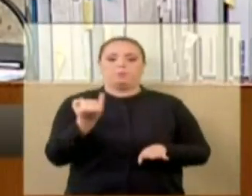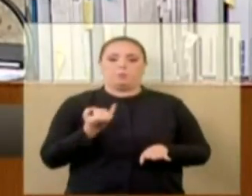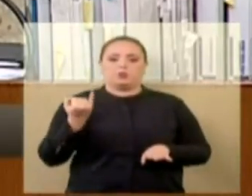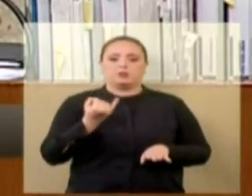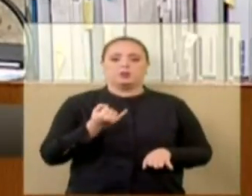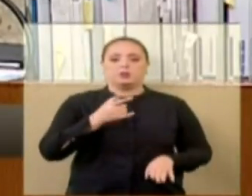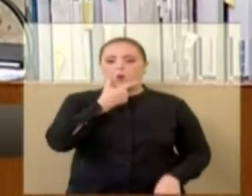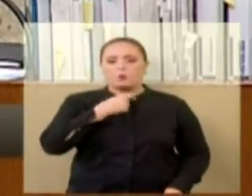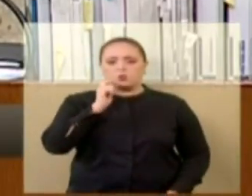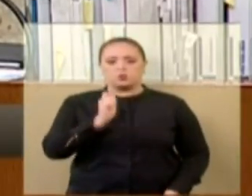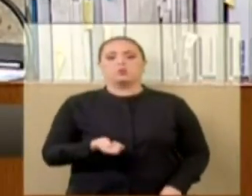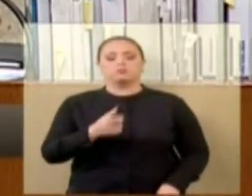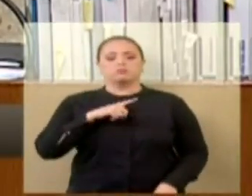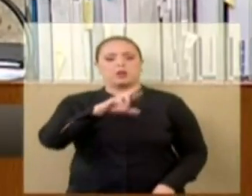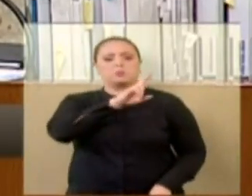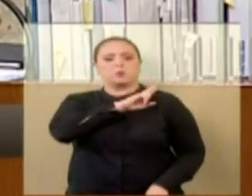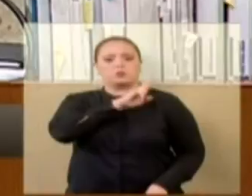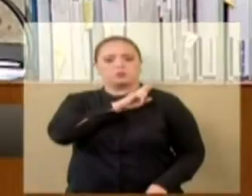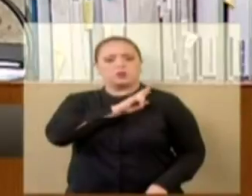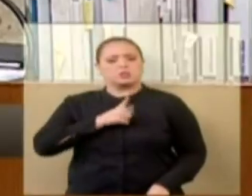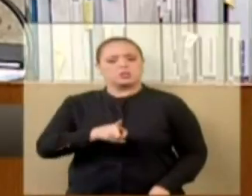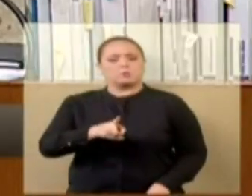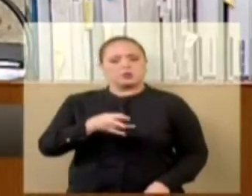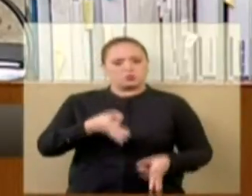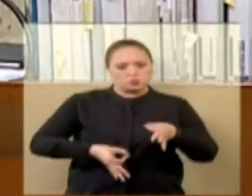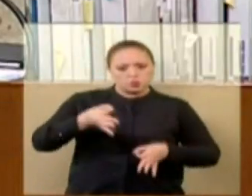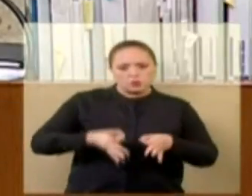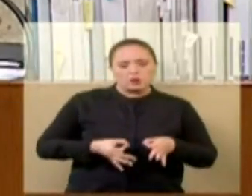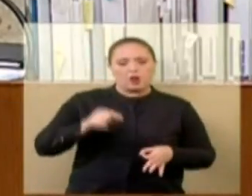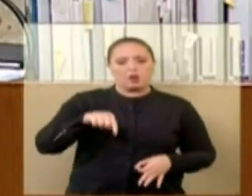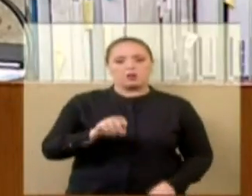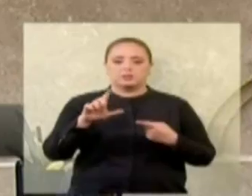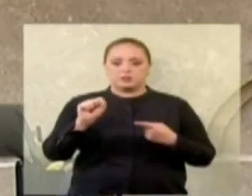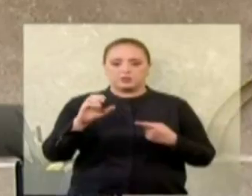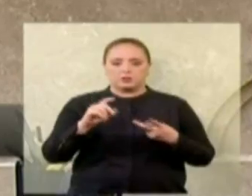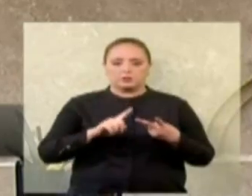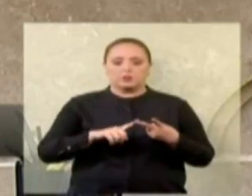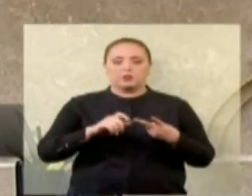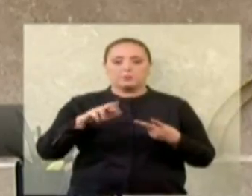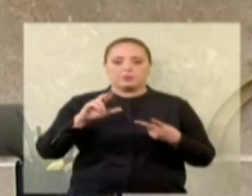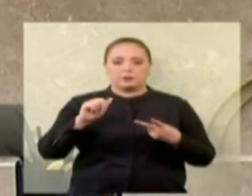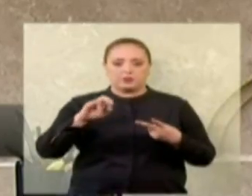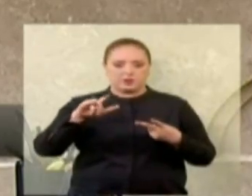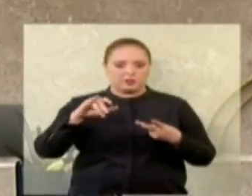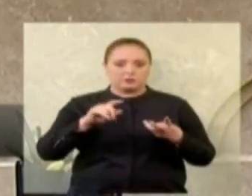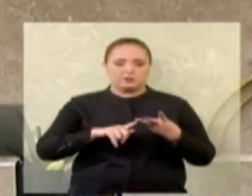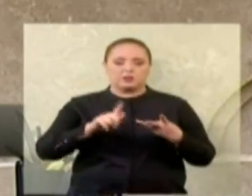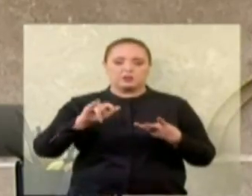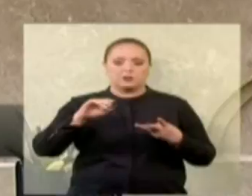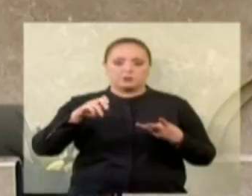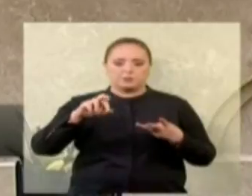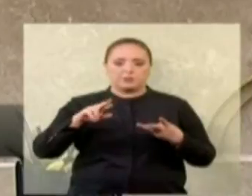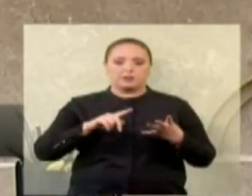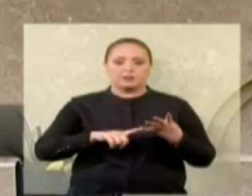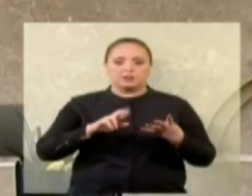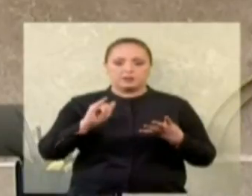y la corte suprema de brasil inició el miércoles el juicio para decidir si el ex presidente luiz inácio lula da silva puede